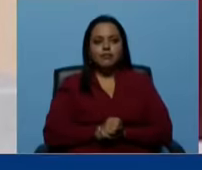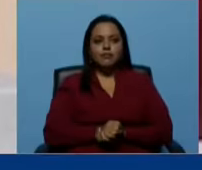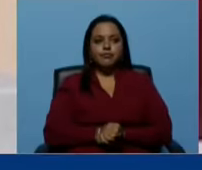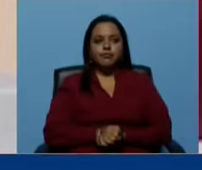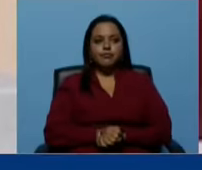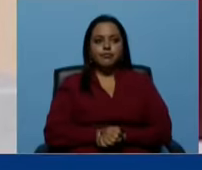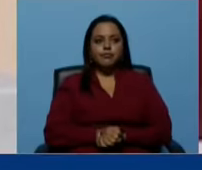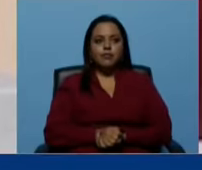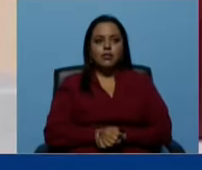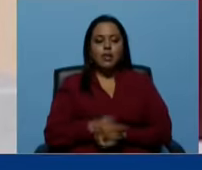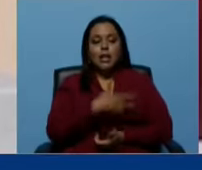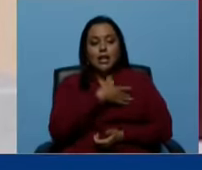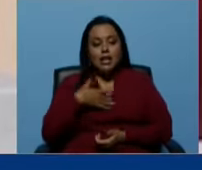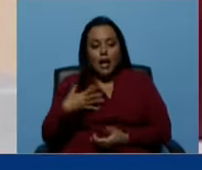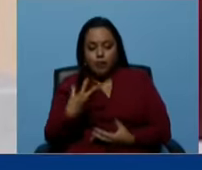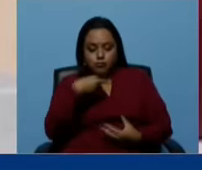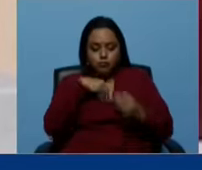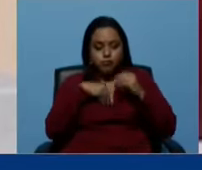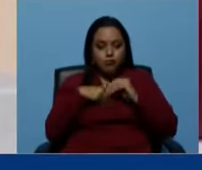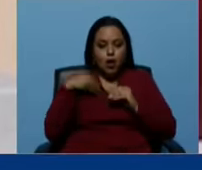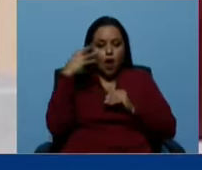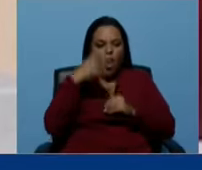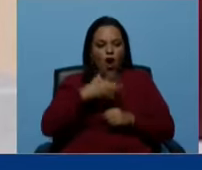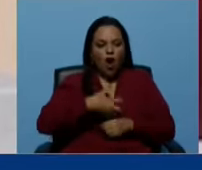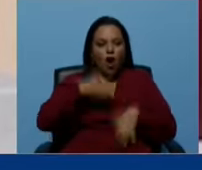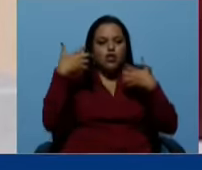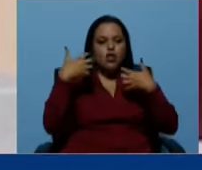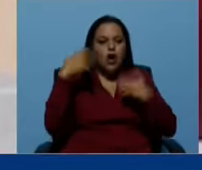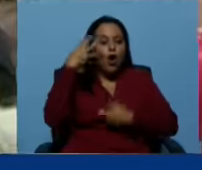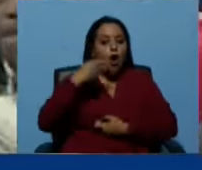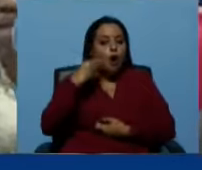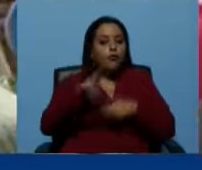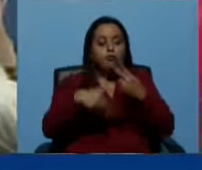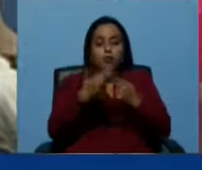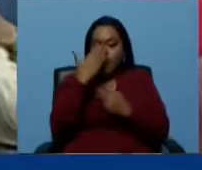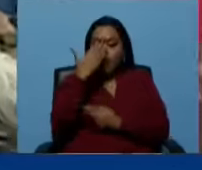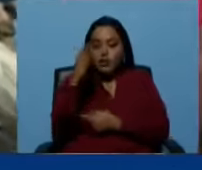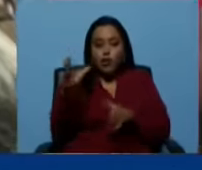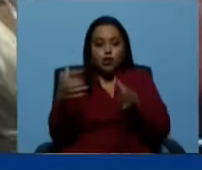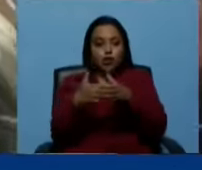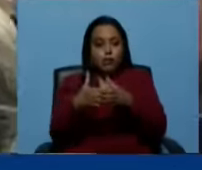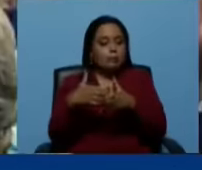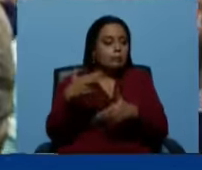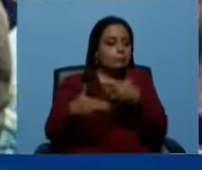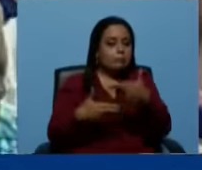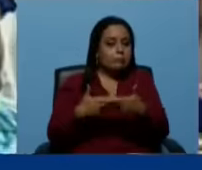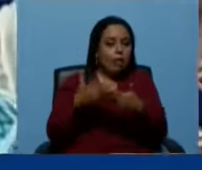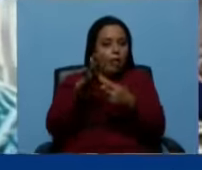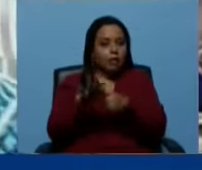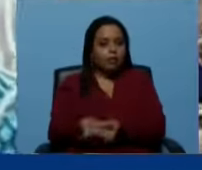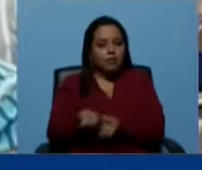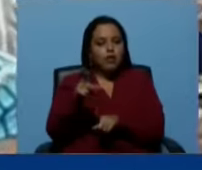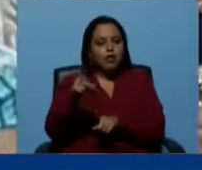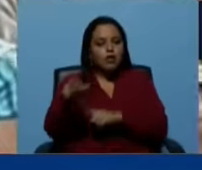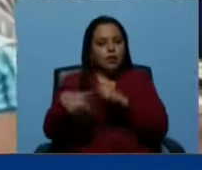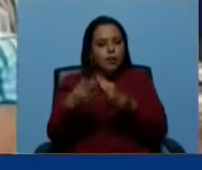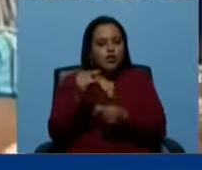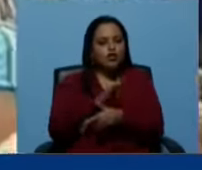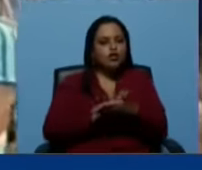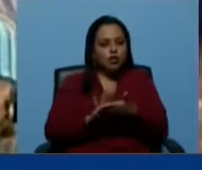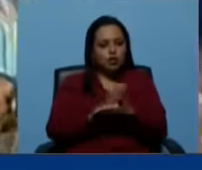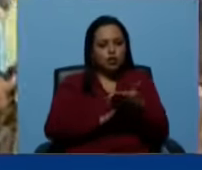hayan sembrado un poco de odio en una juventud que no le había visto la cara al fascismo, eso se cura y se